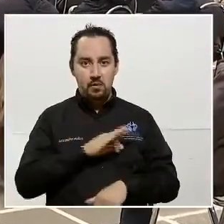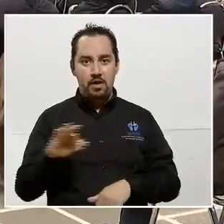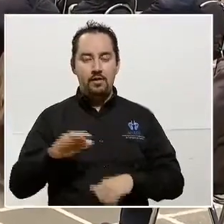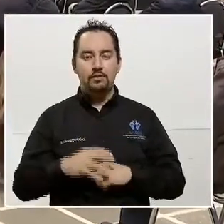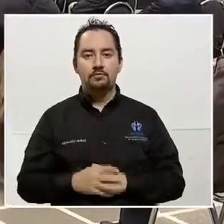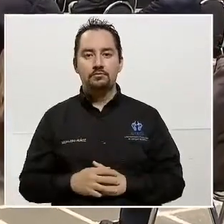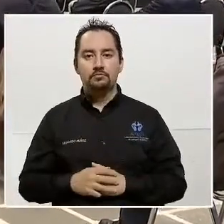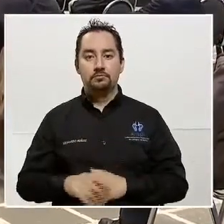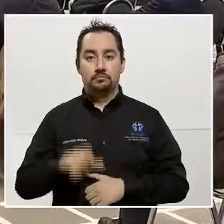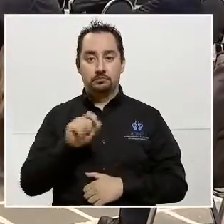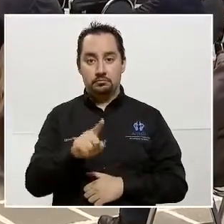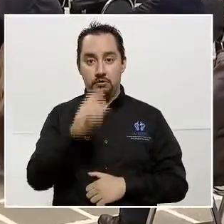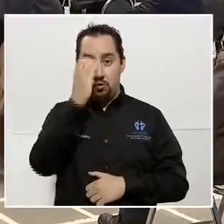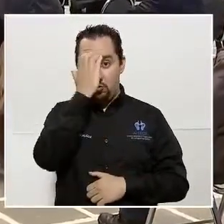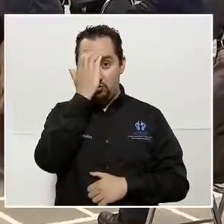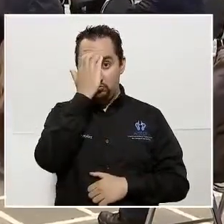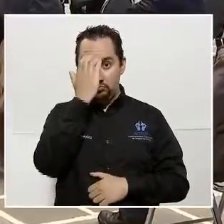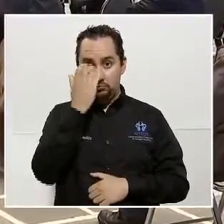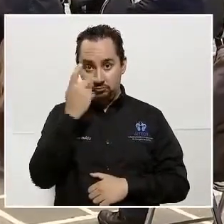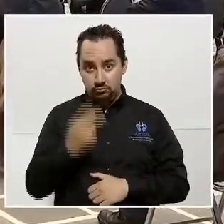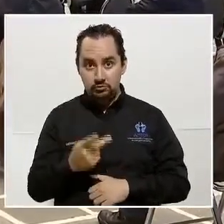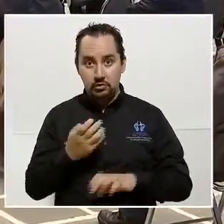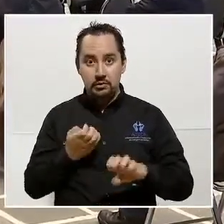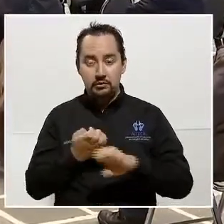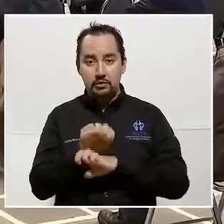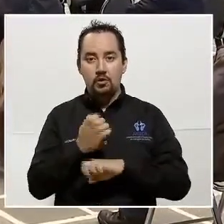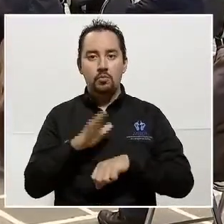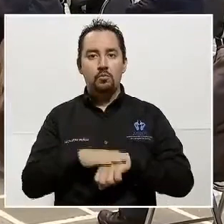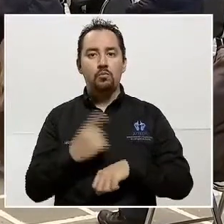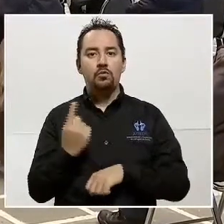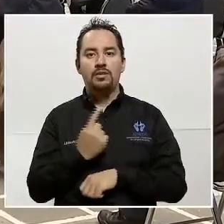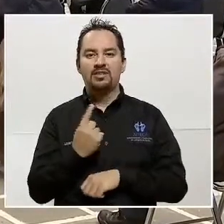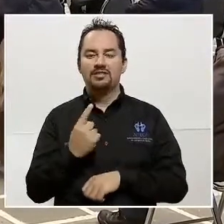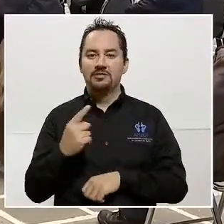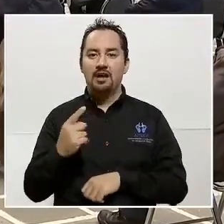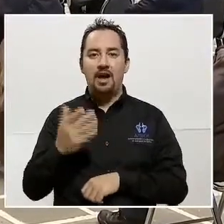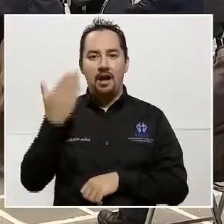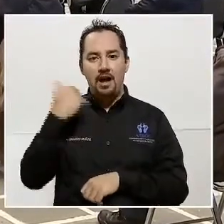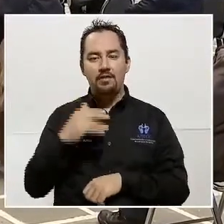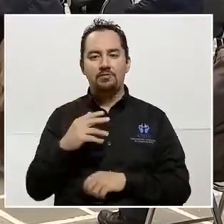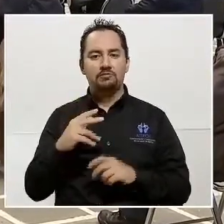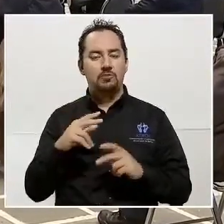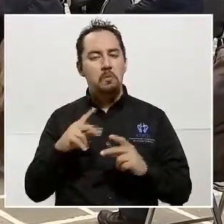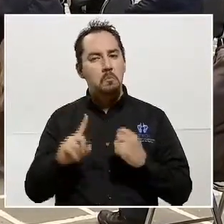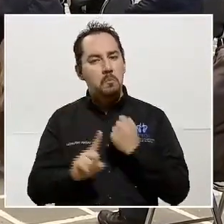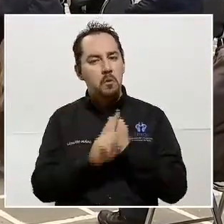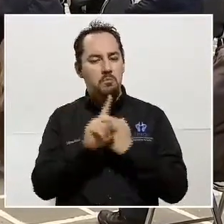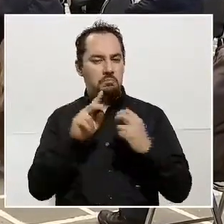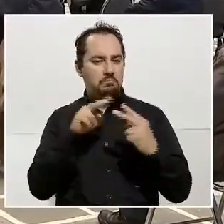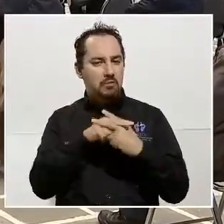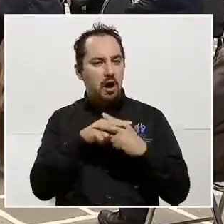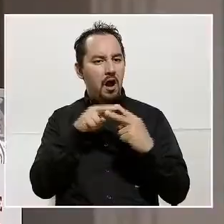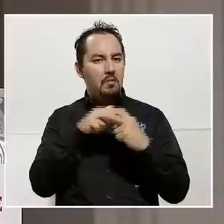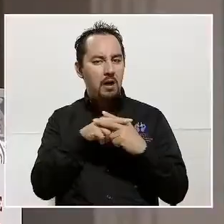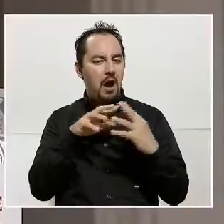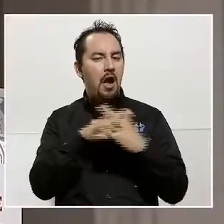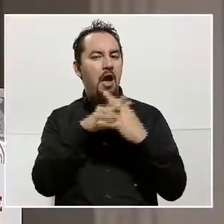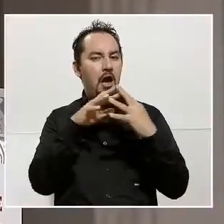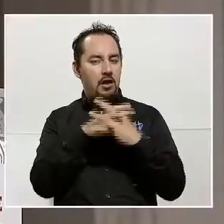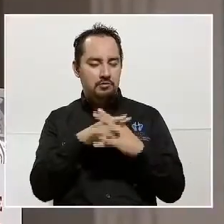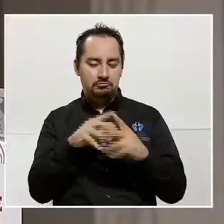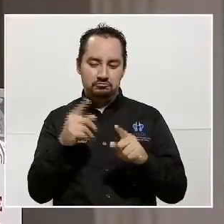También conocemos este estado por las luchas del pasado y del presente que